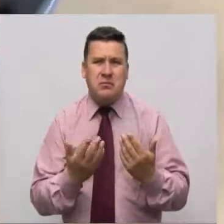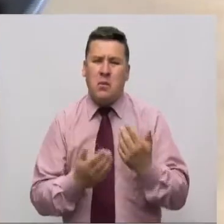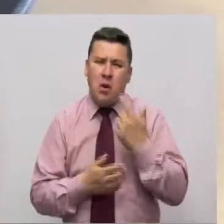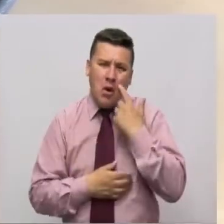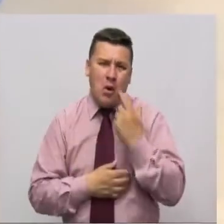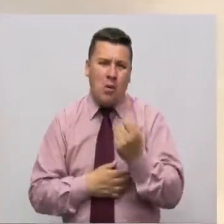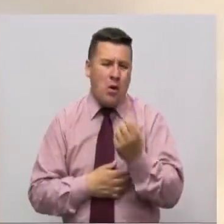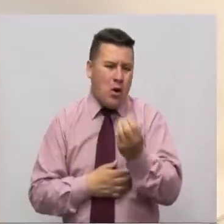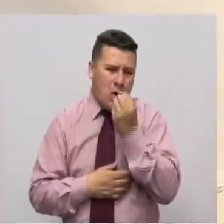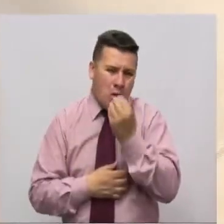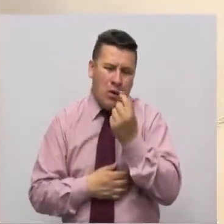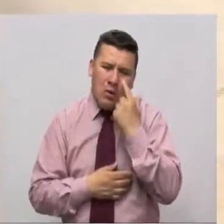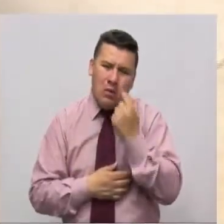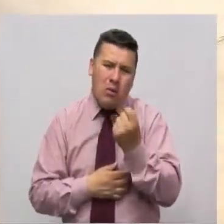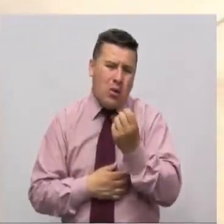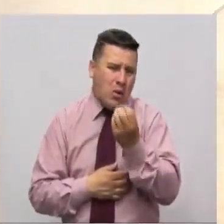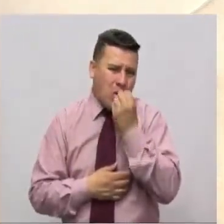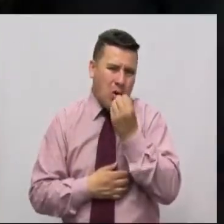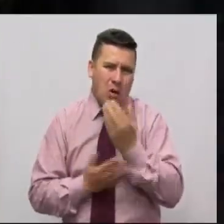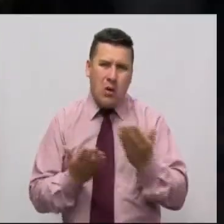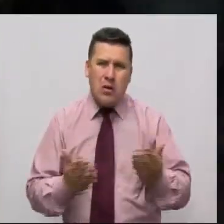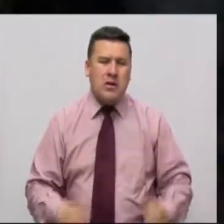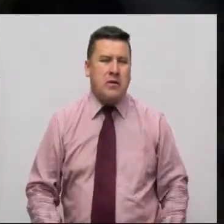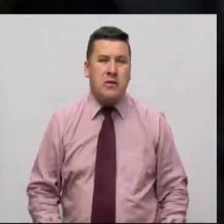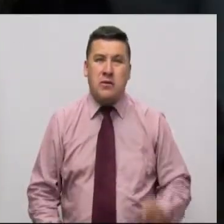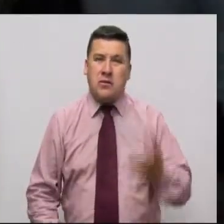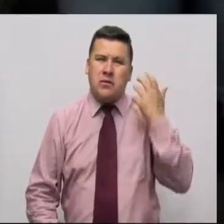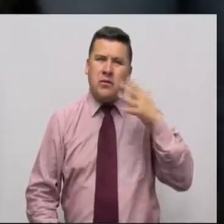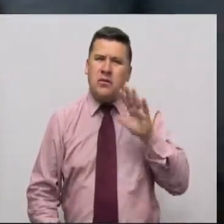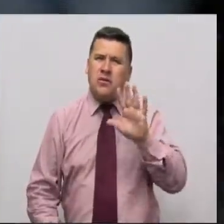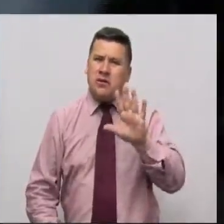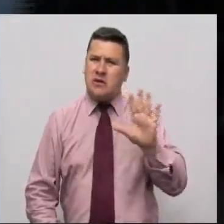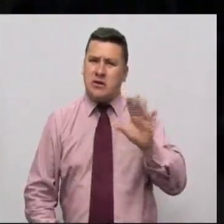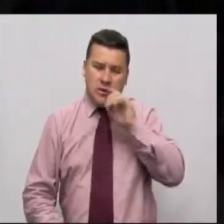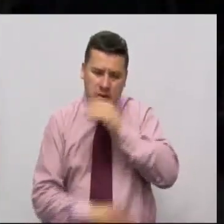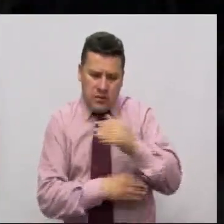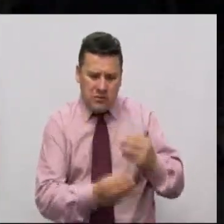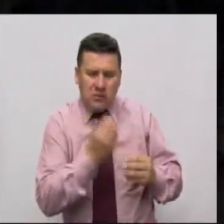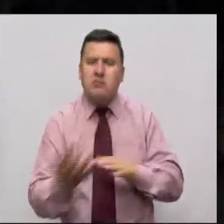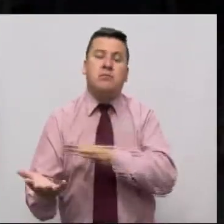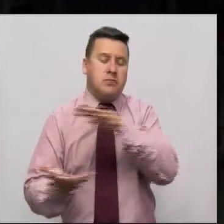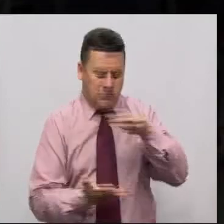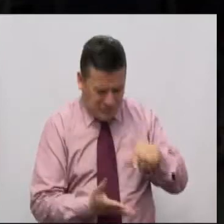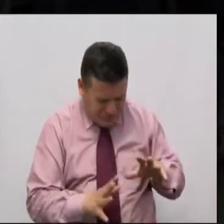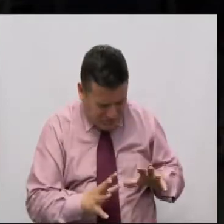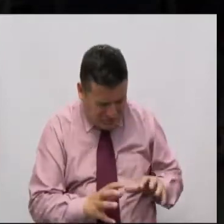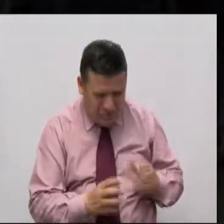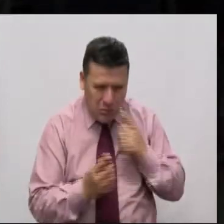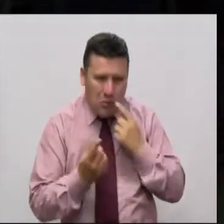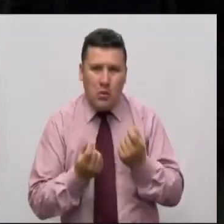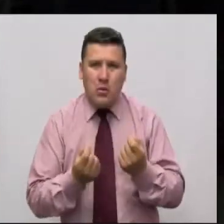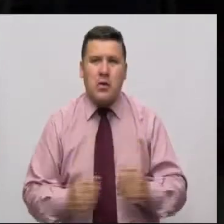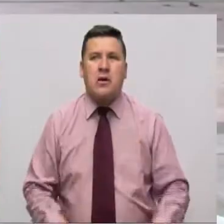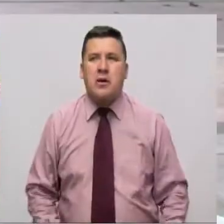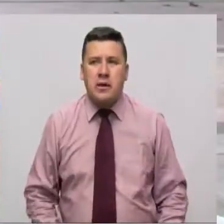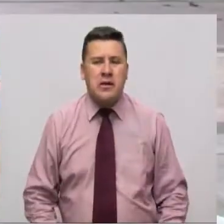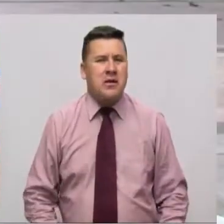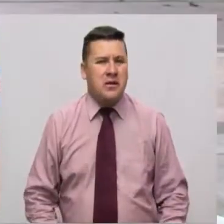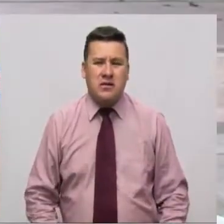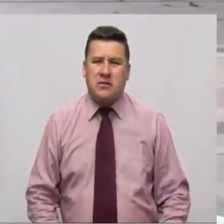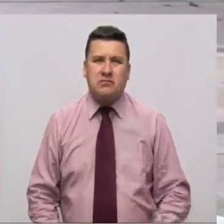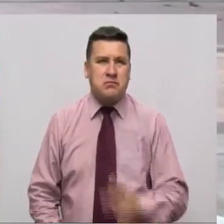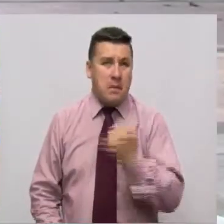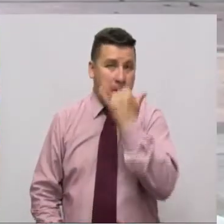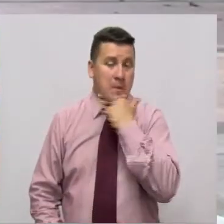nos mandaban muy poco alimento para en ese tiempo que eran 55 niños, o sea, la cantidad era muy poca. Los almuerzos